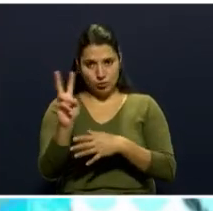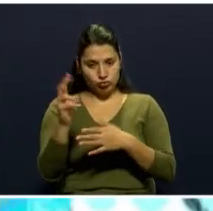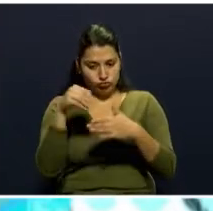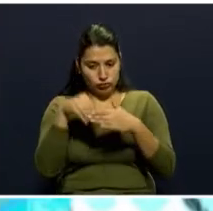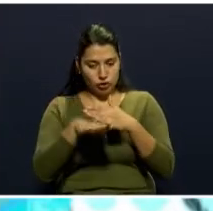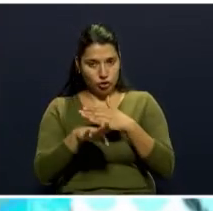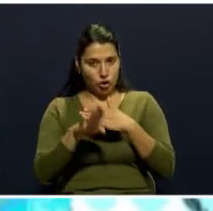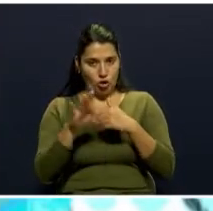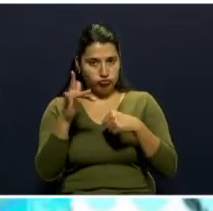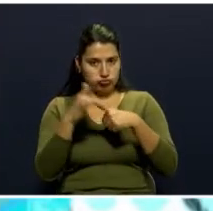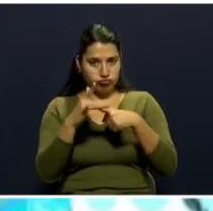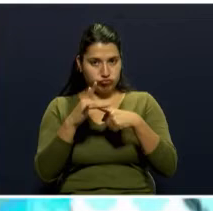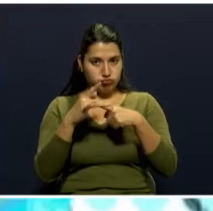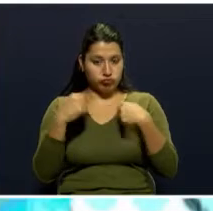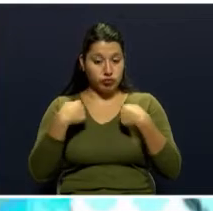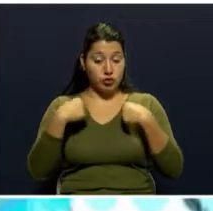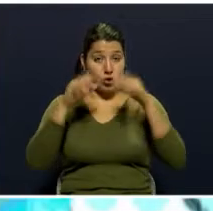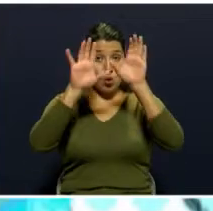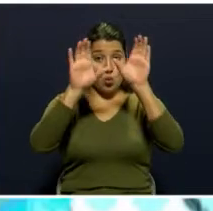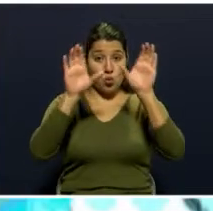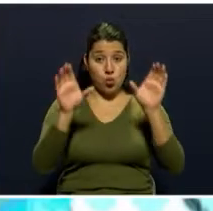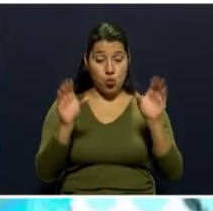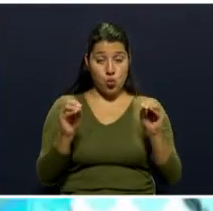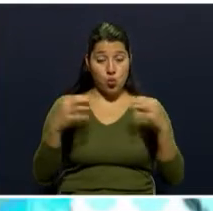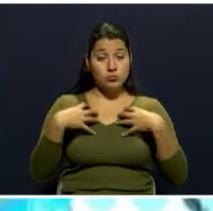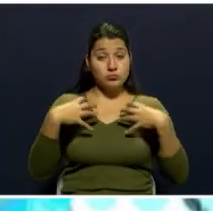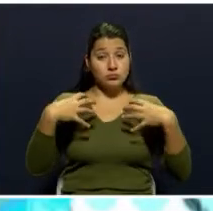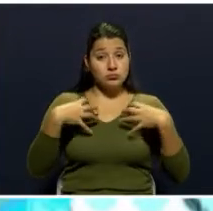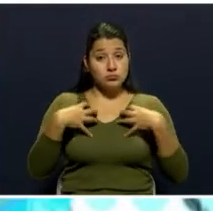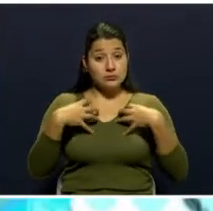pulmones, ¿qué es lo que le provoca a los pulmones?